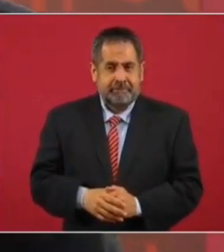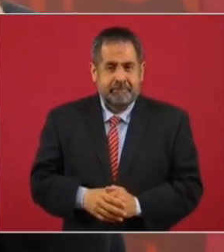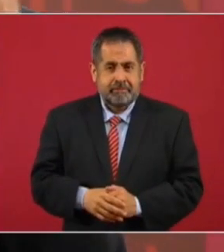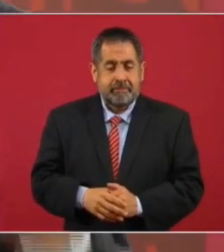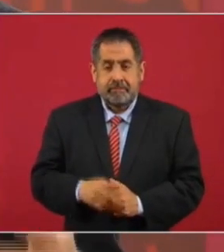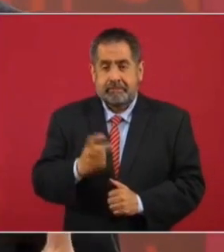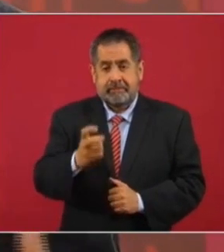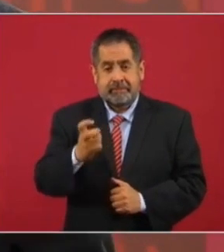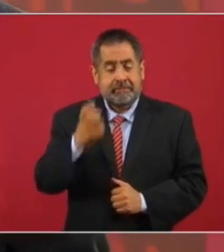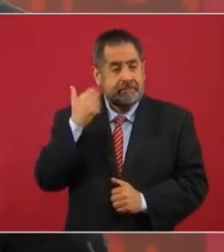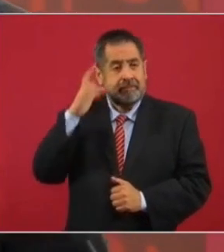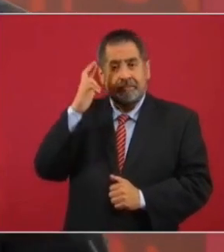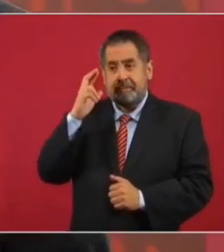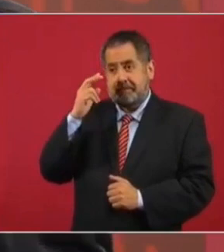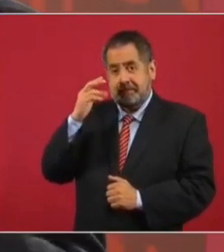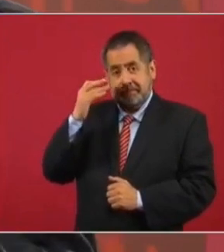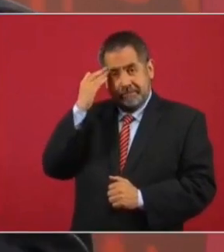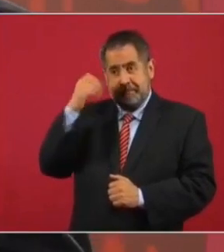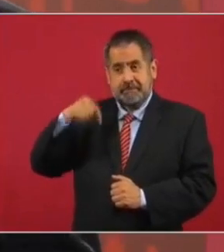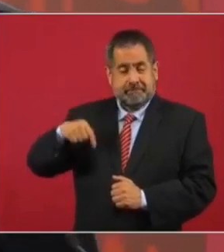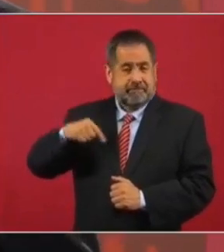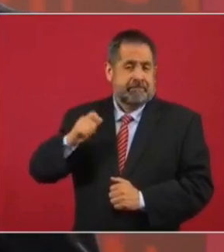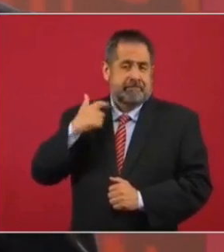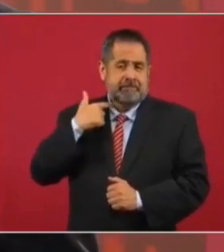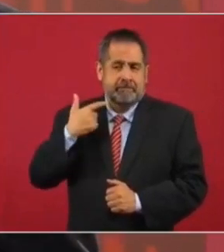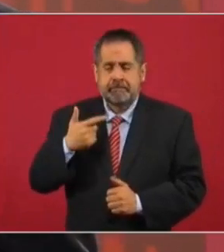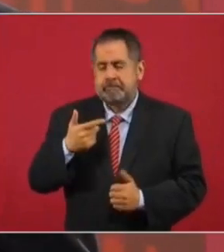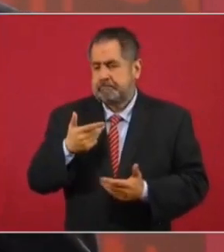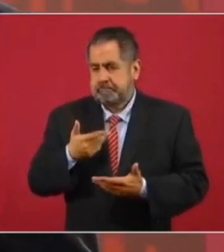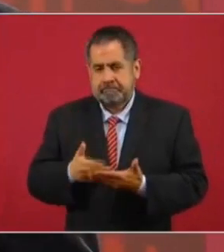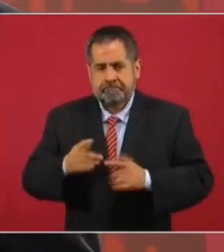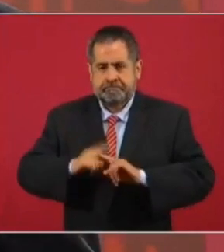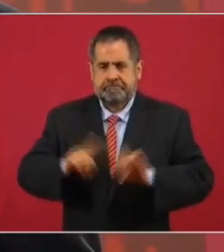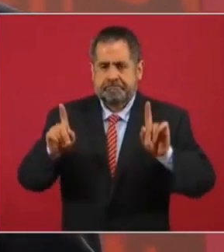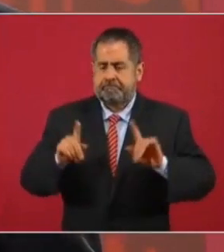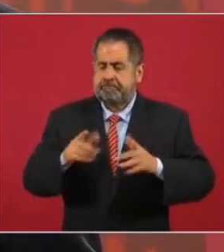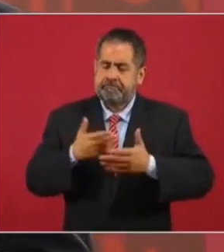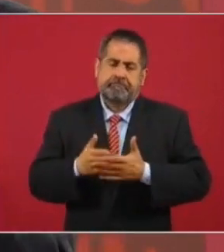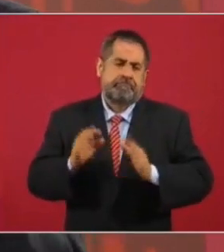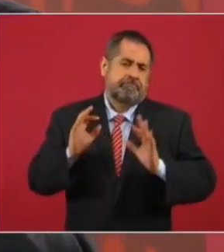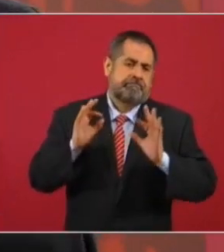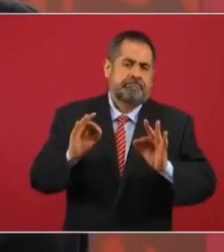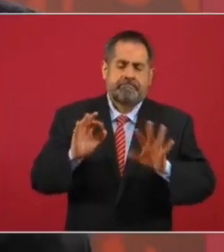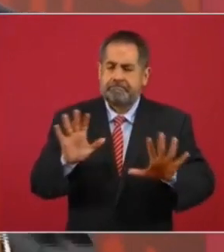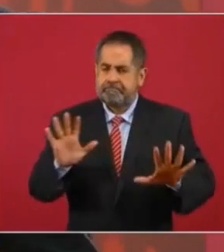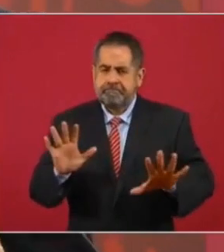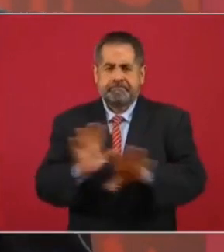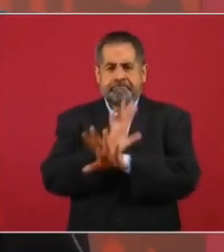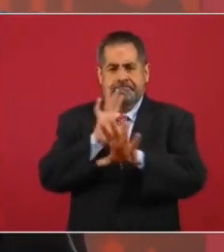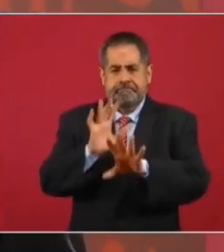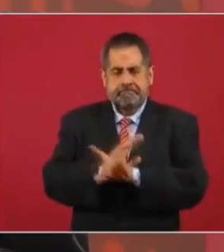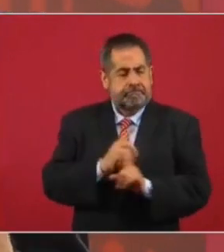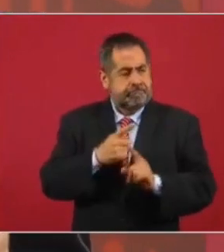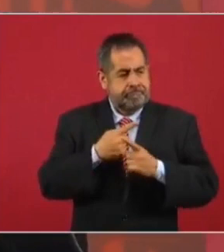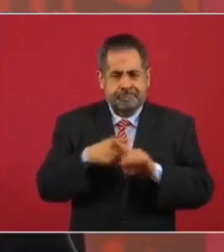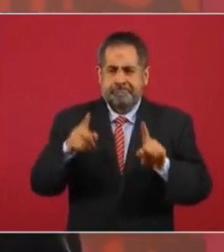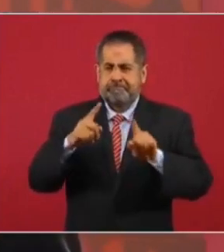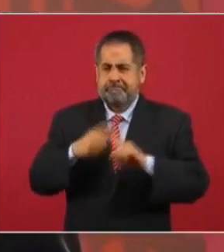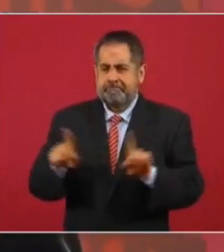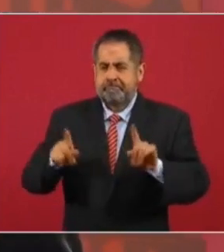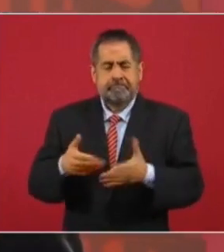porque así era. Entonces tenemos que celebrar los cambios que se están dando